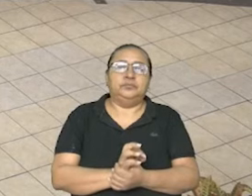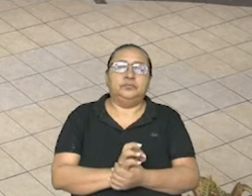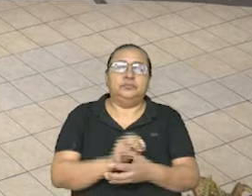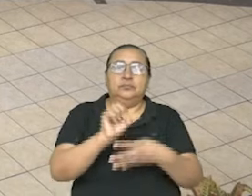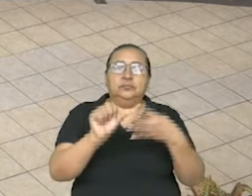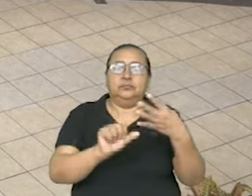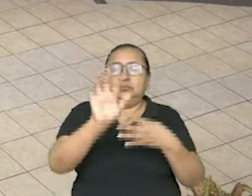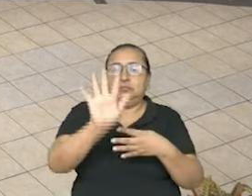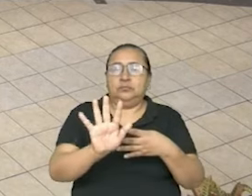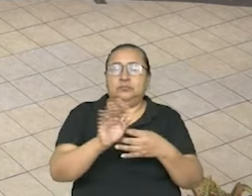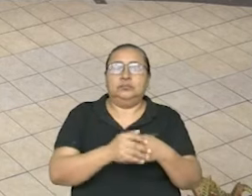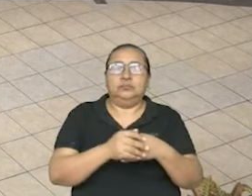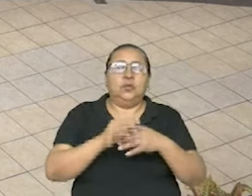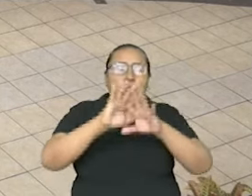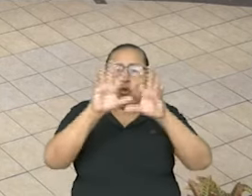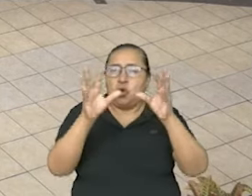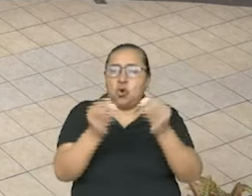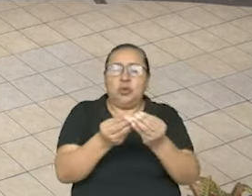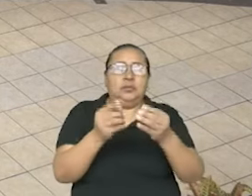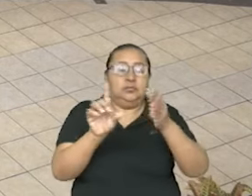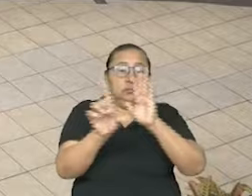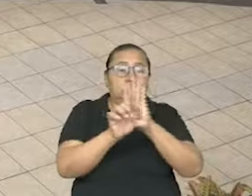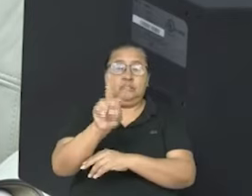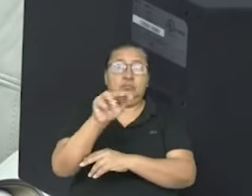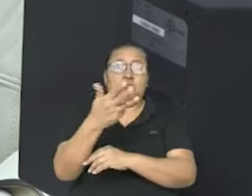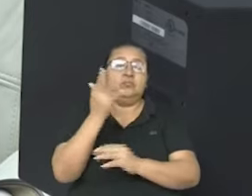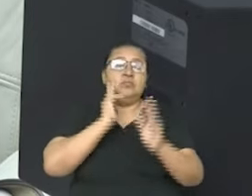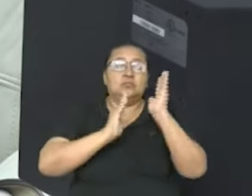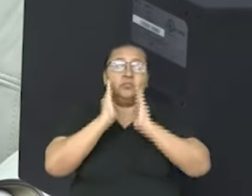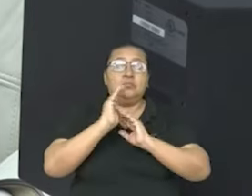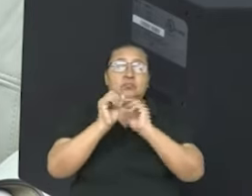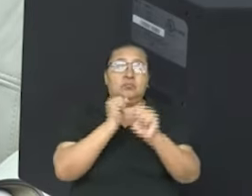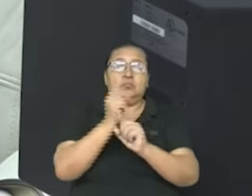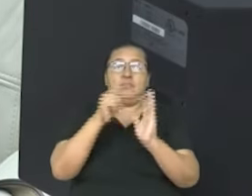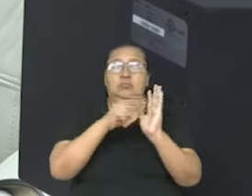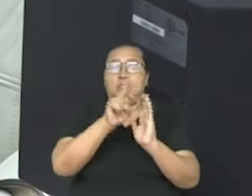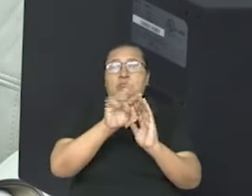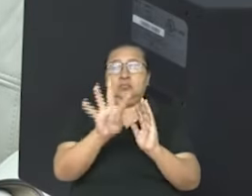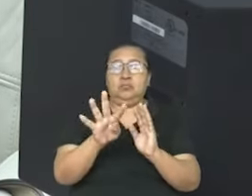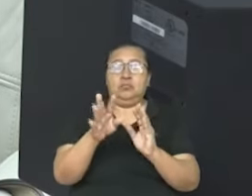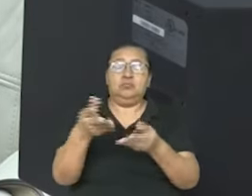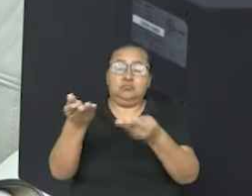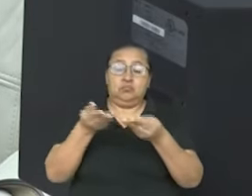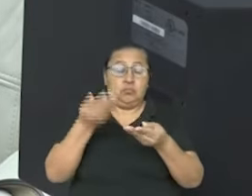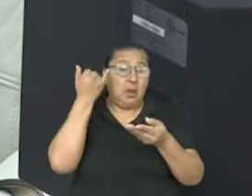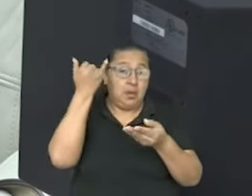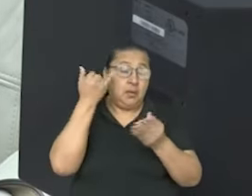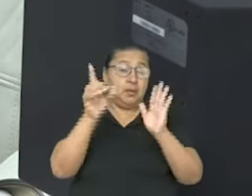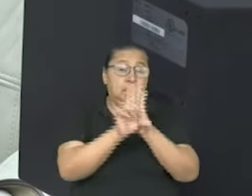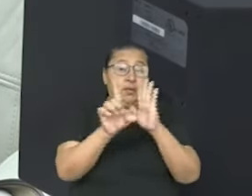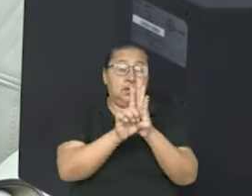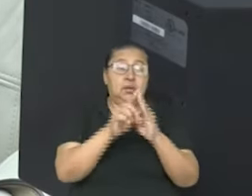y establecen que las leyes penales nicaragüenses serán también aplicables a los nicaragüenses o extranjeros que, estando fuera del